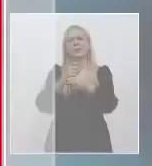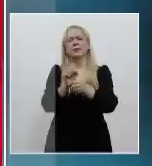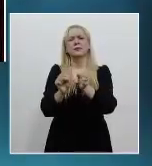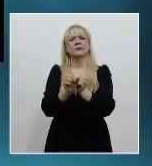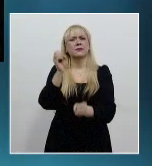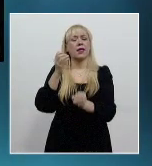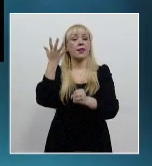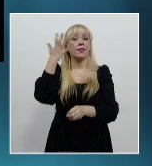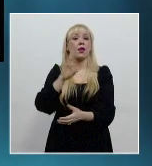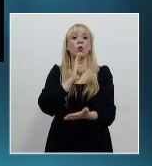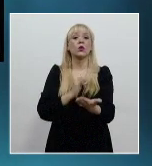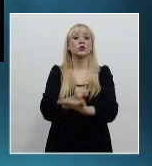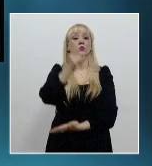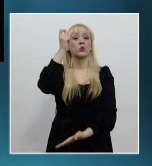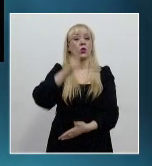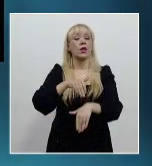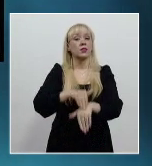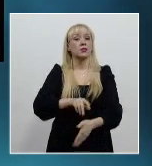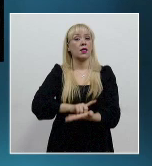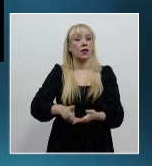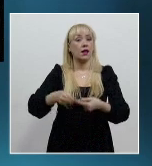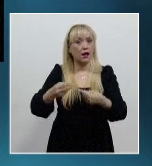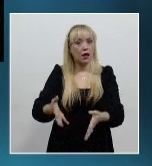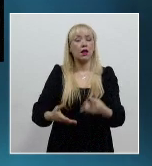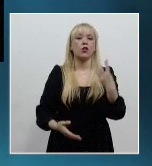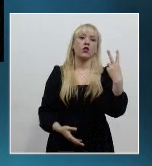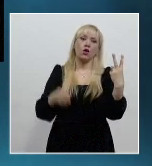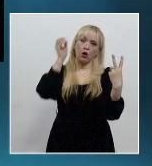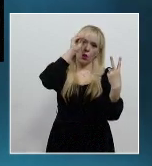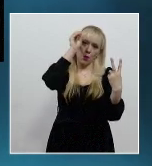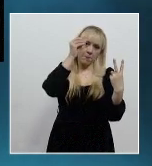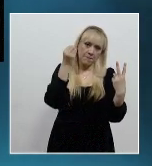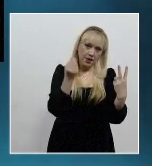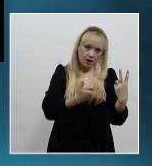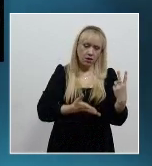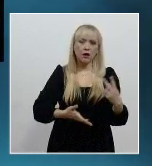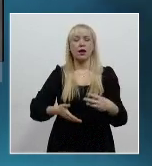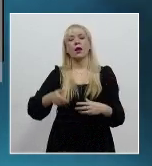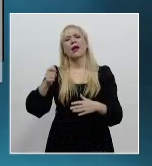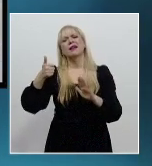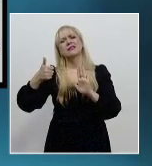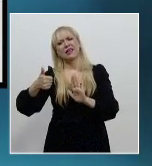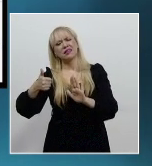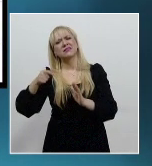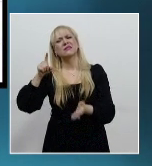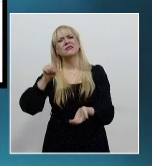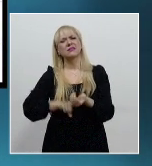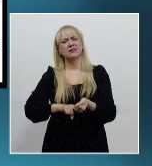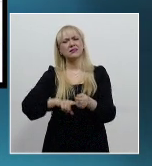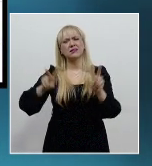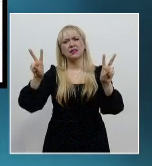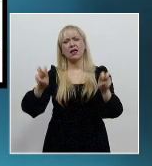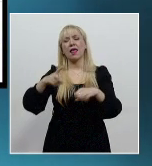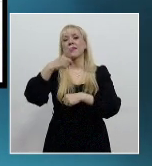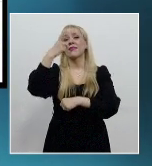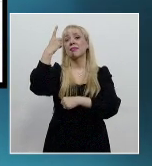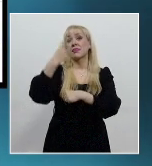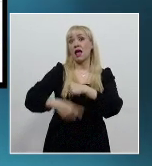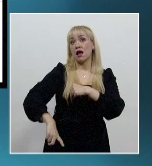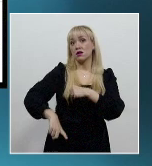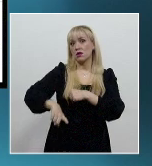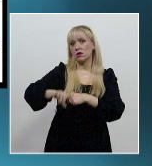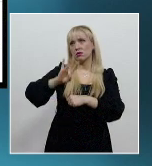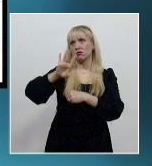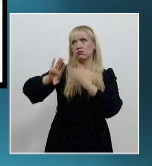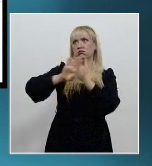10 jurisprudencias y 2 tesis aisladas. 6 de las 10 jurisprudencias llevan por rubro daño moral y establecen